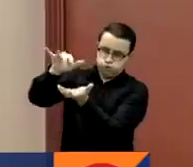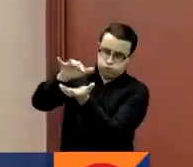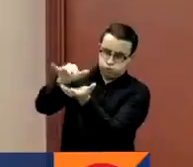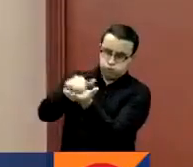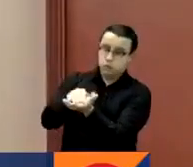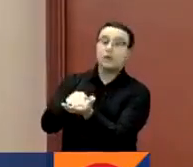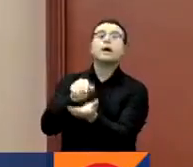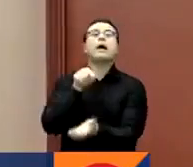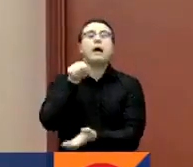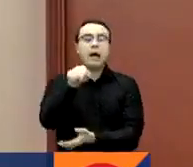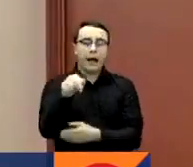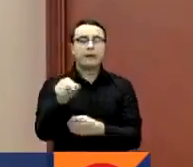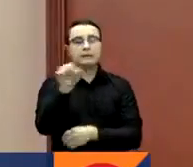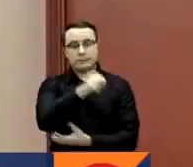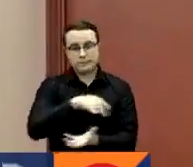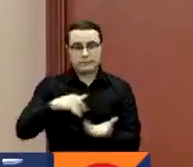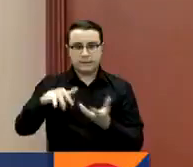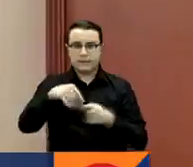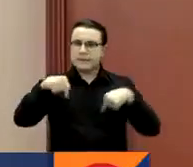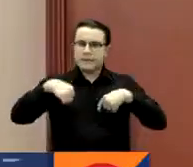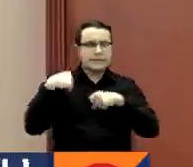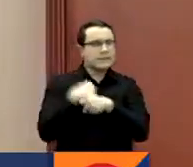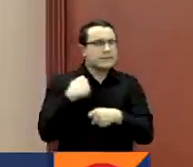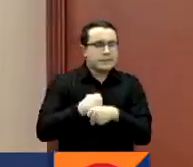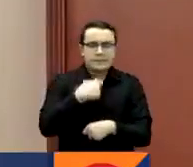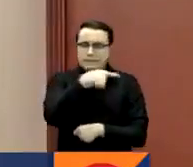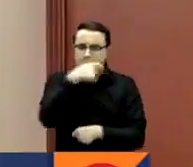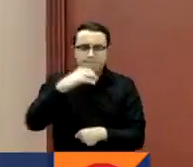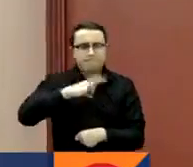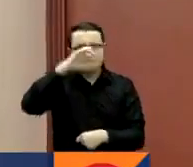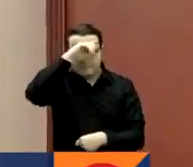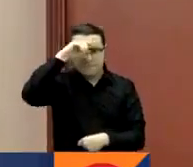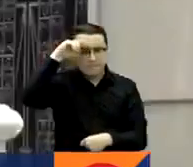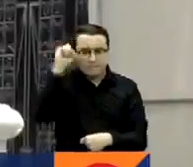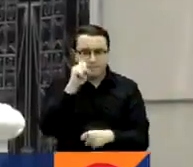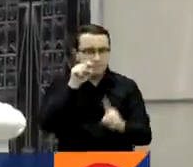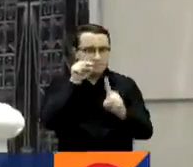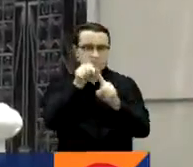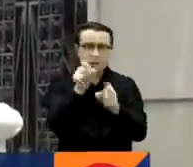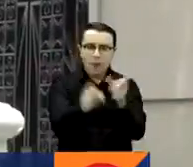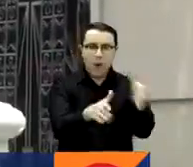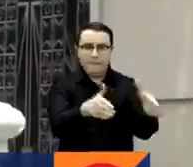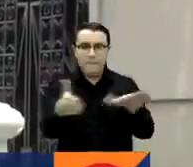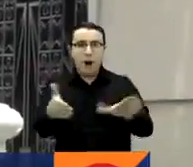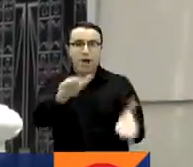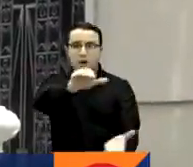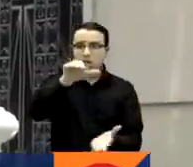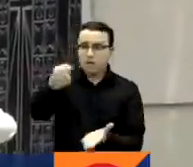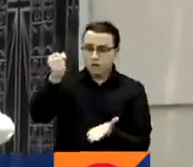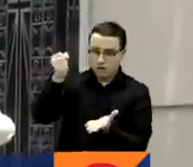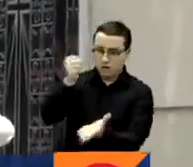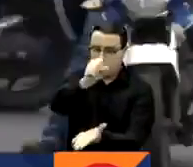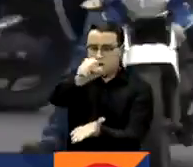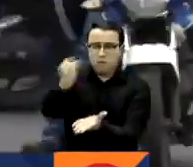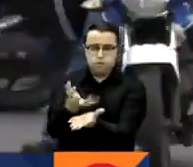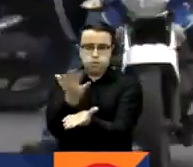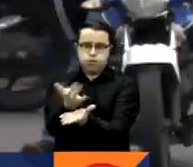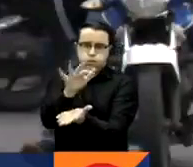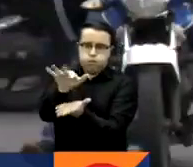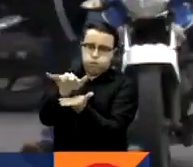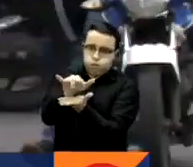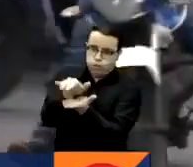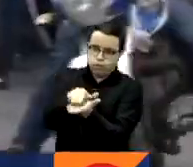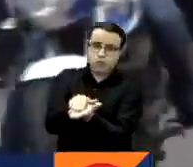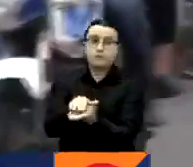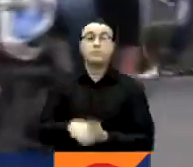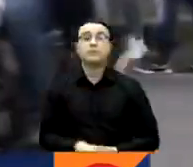se viene trabajando al 100% de la cremación. El aumento de muertes diarias en la región hace que la